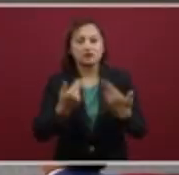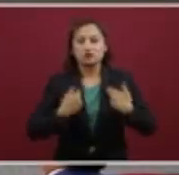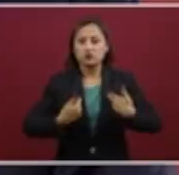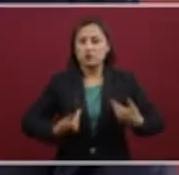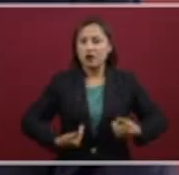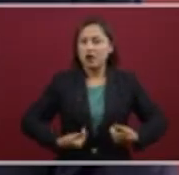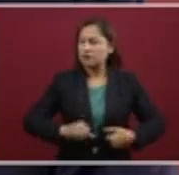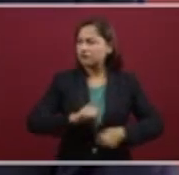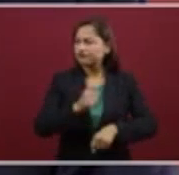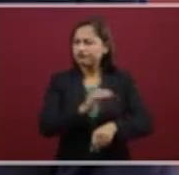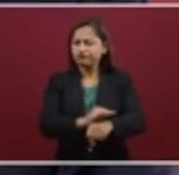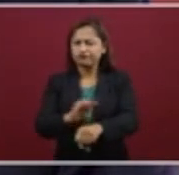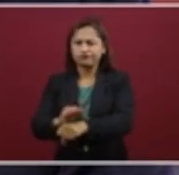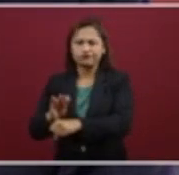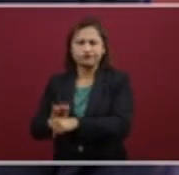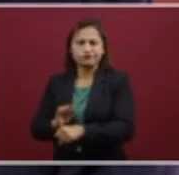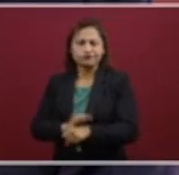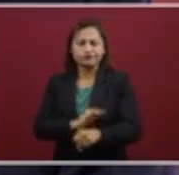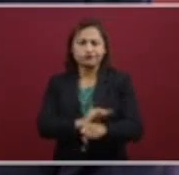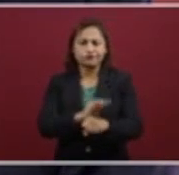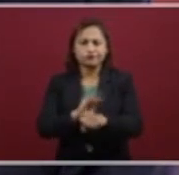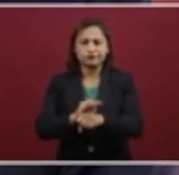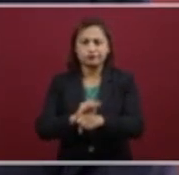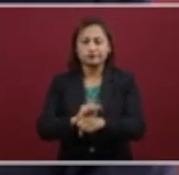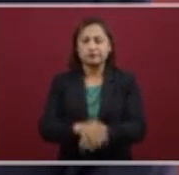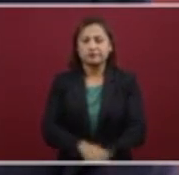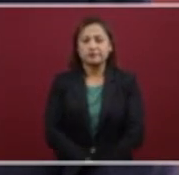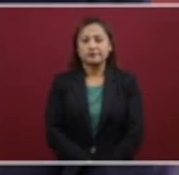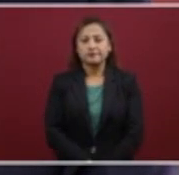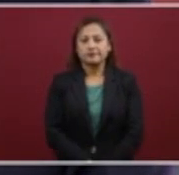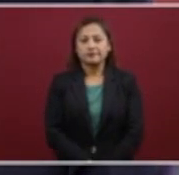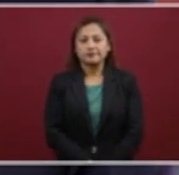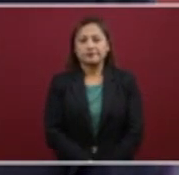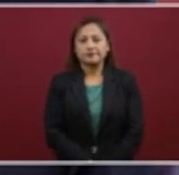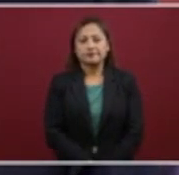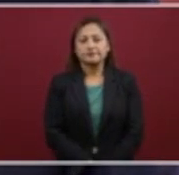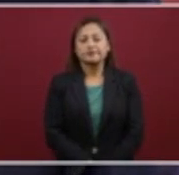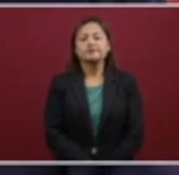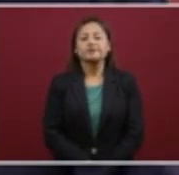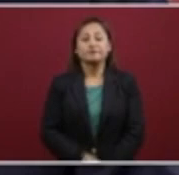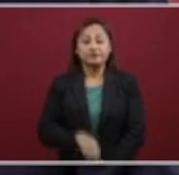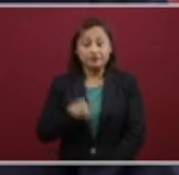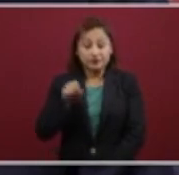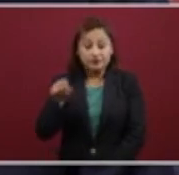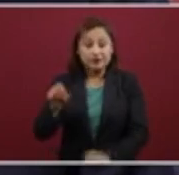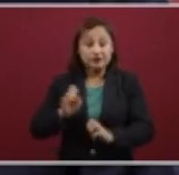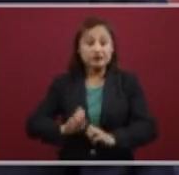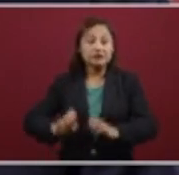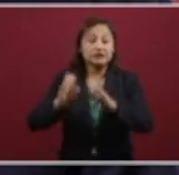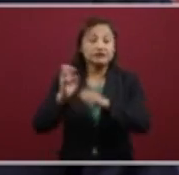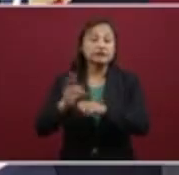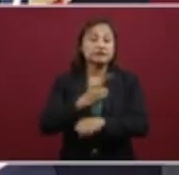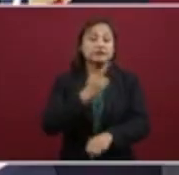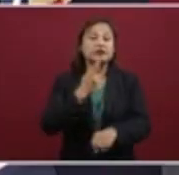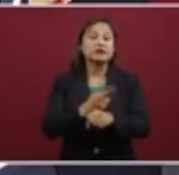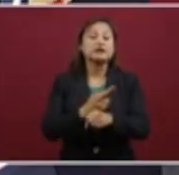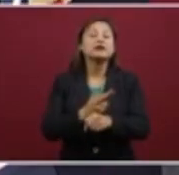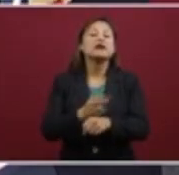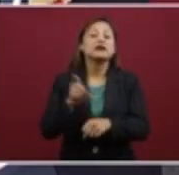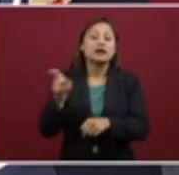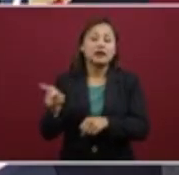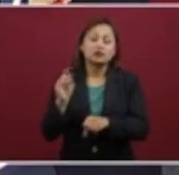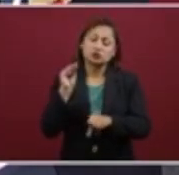cosas, y donde se lleva a cabo la política, que es un noble